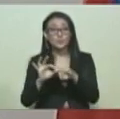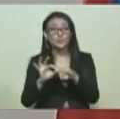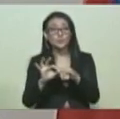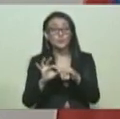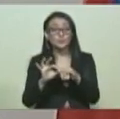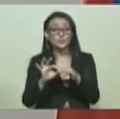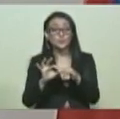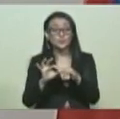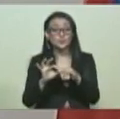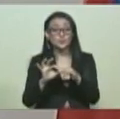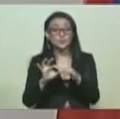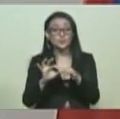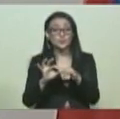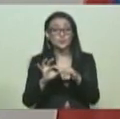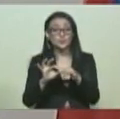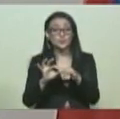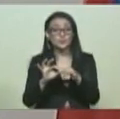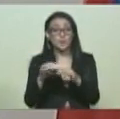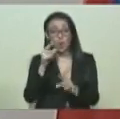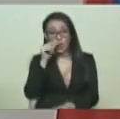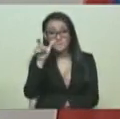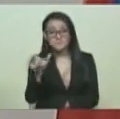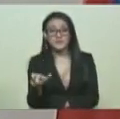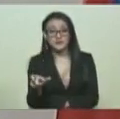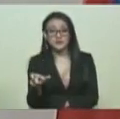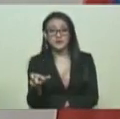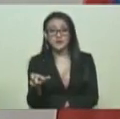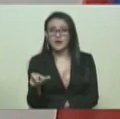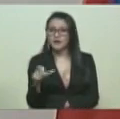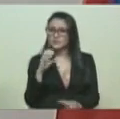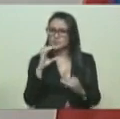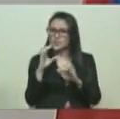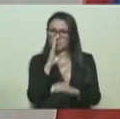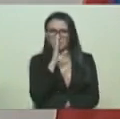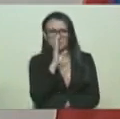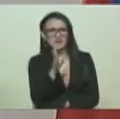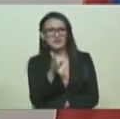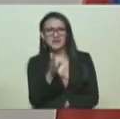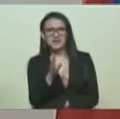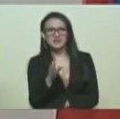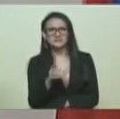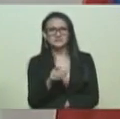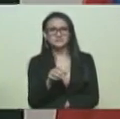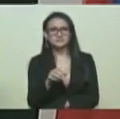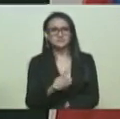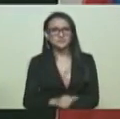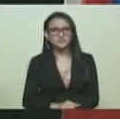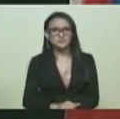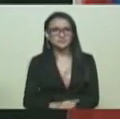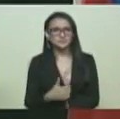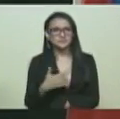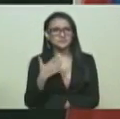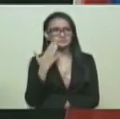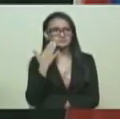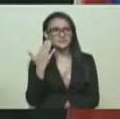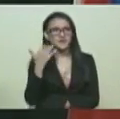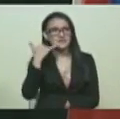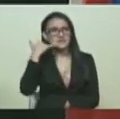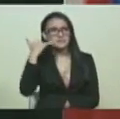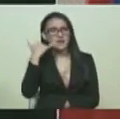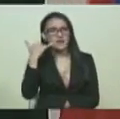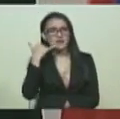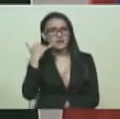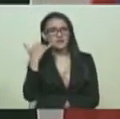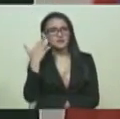Chacín Díaz, Manuel Chacín Díaz, se comunicaba directamente, y aquí está el cruce de llamada,